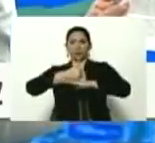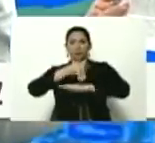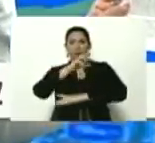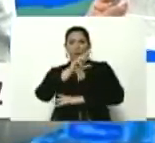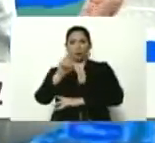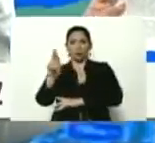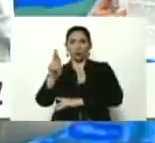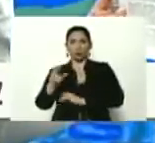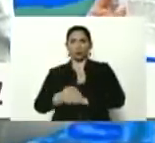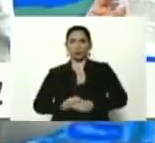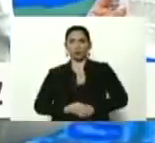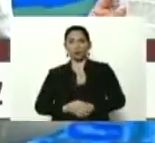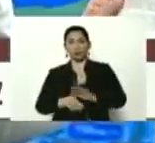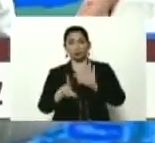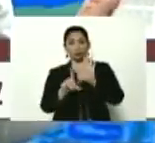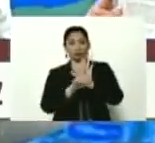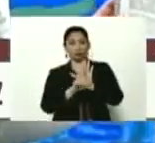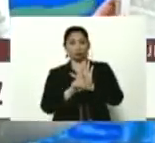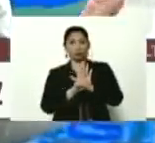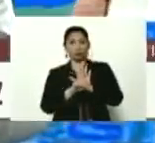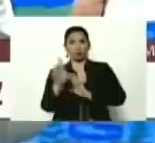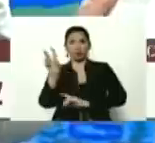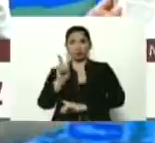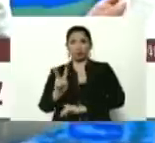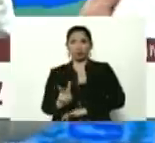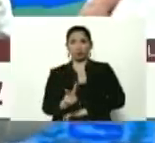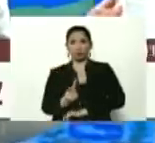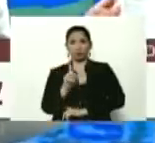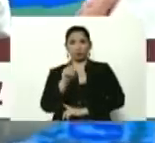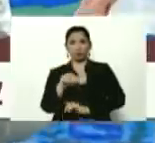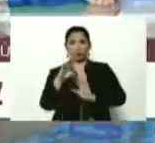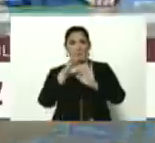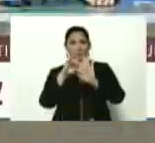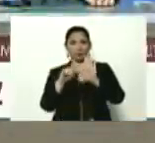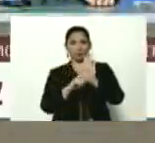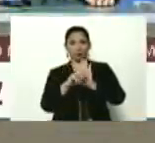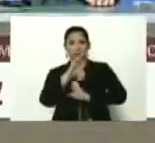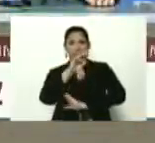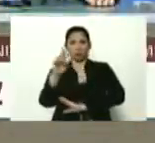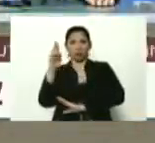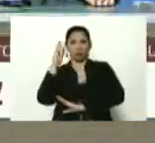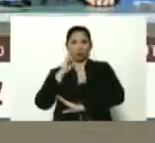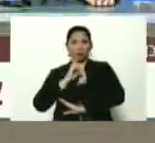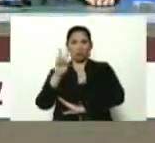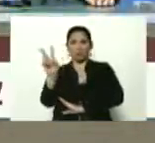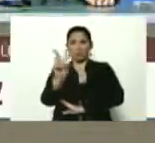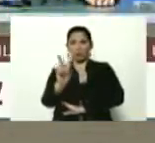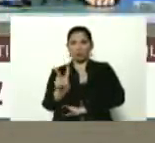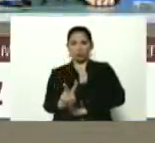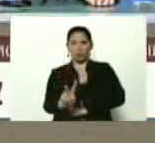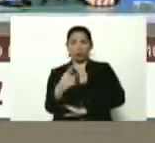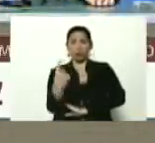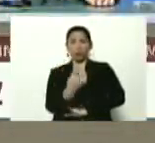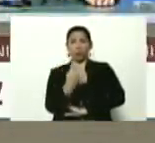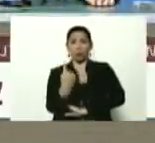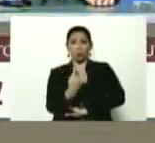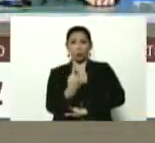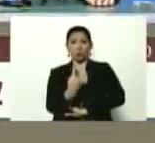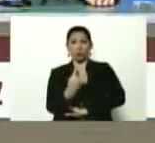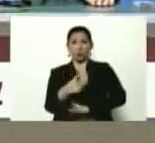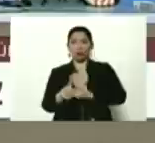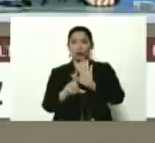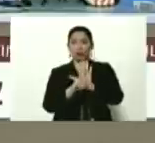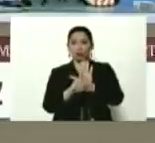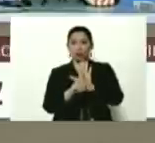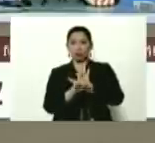República. Las leyes venezolanas, la Constitución de la República Bolivariana de Venezuela, que es la única, son las únicas